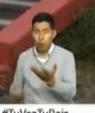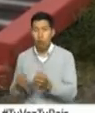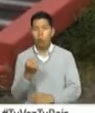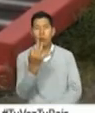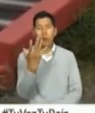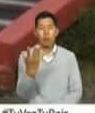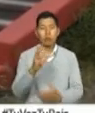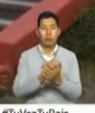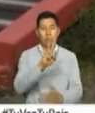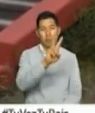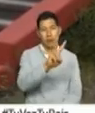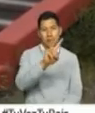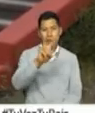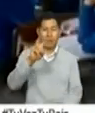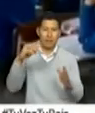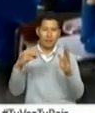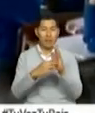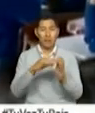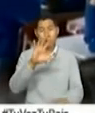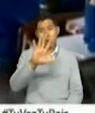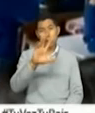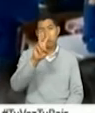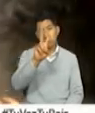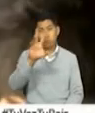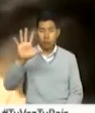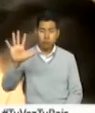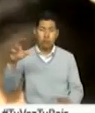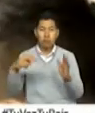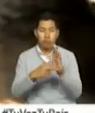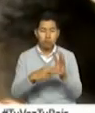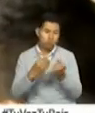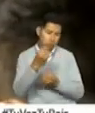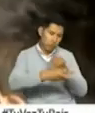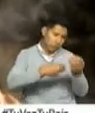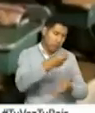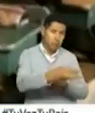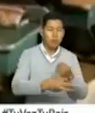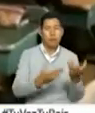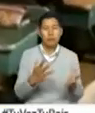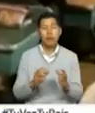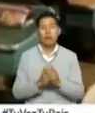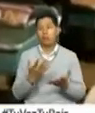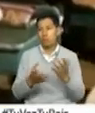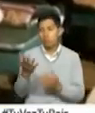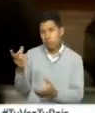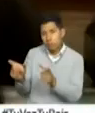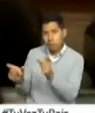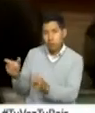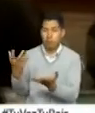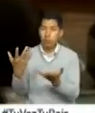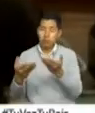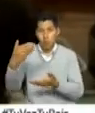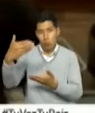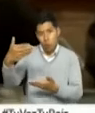de 25 millones 852 mil dólares los jubilados no deberán presentar ningún documento ni acercarse a las